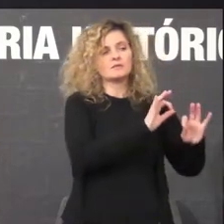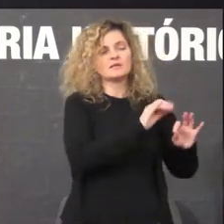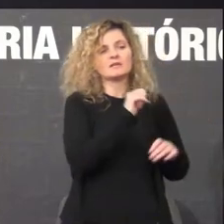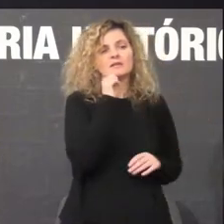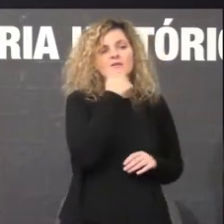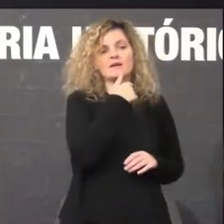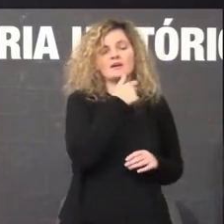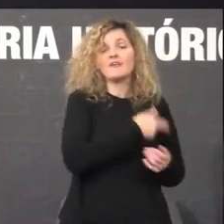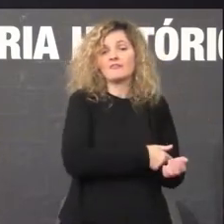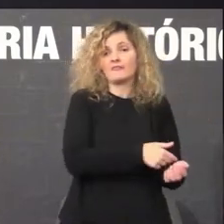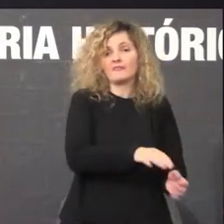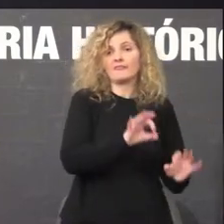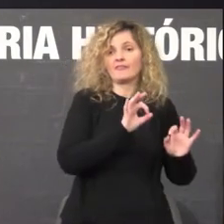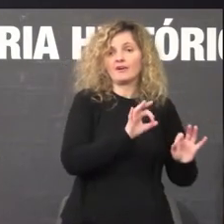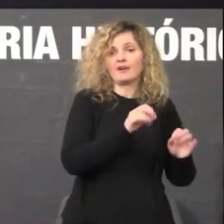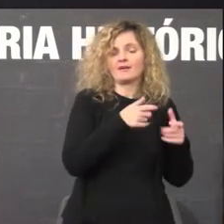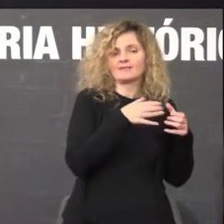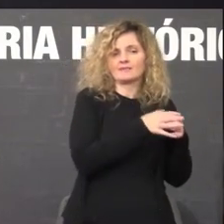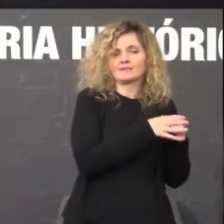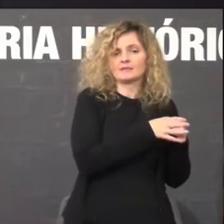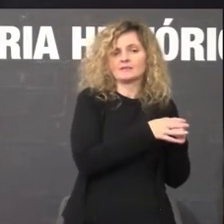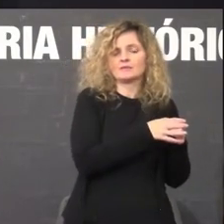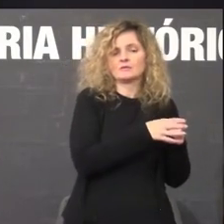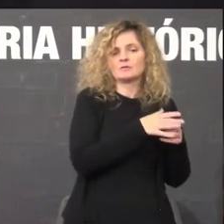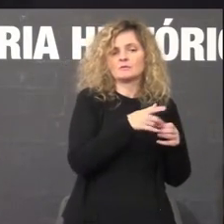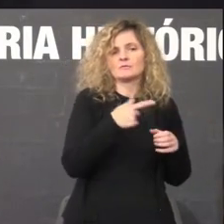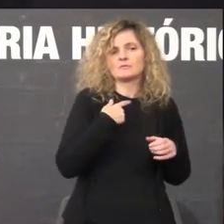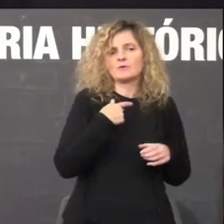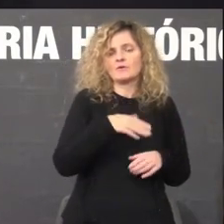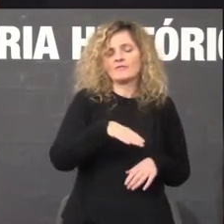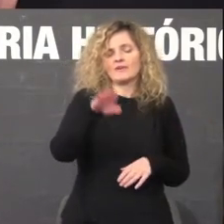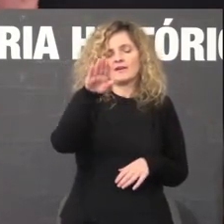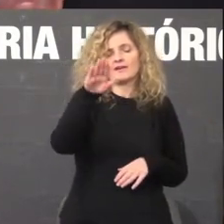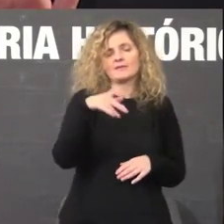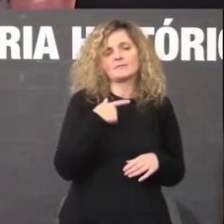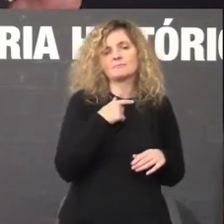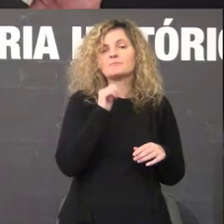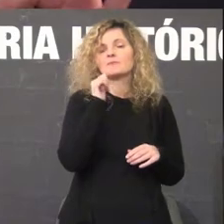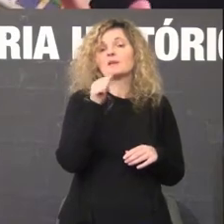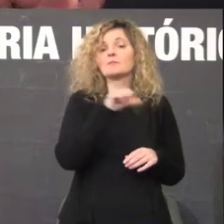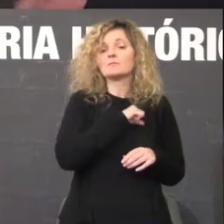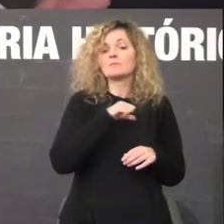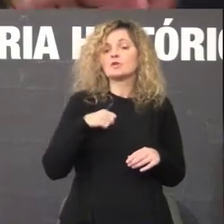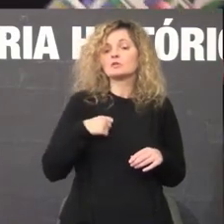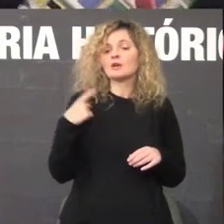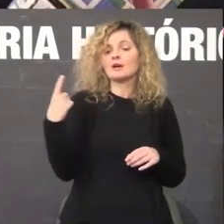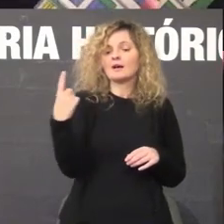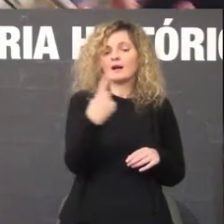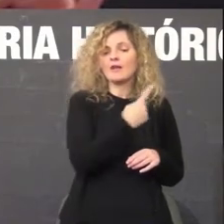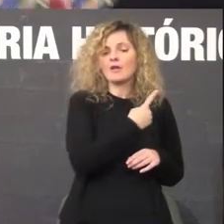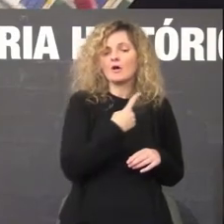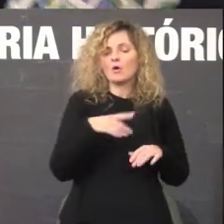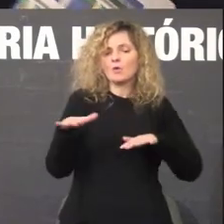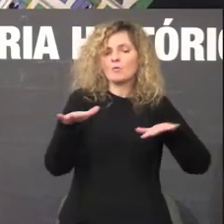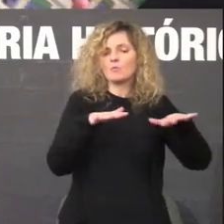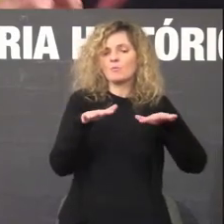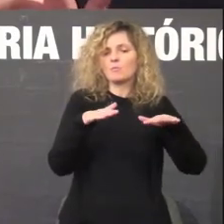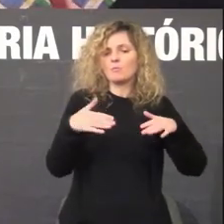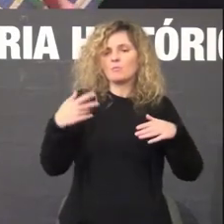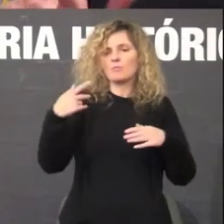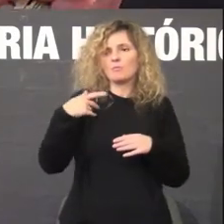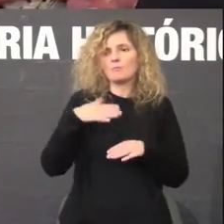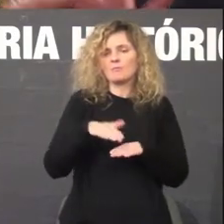secreto de la Falange, cogen como prioritario conocer cada uno de los movimientos del rey Juan